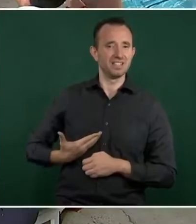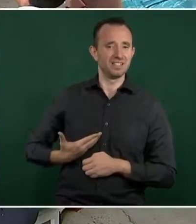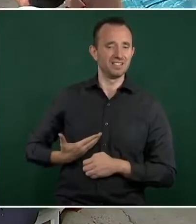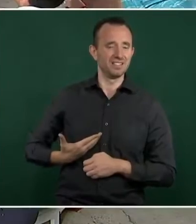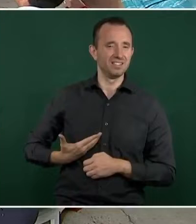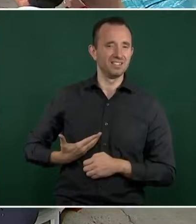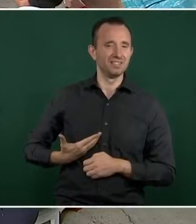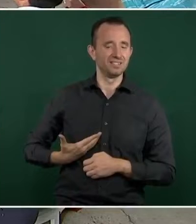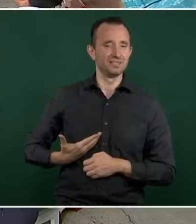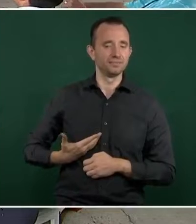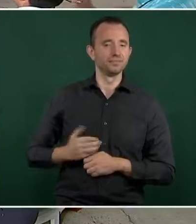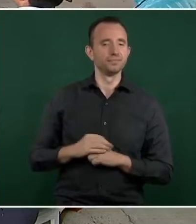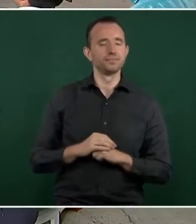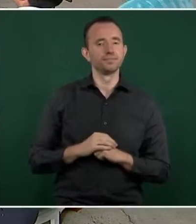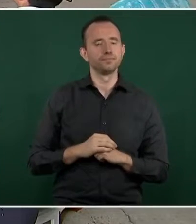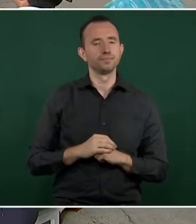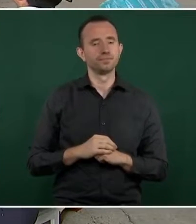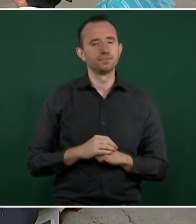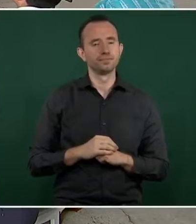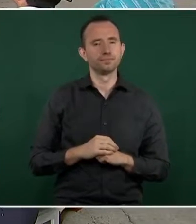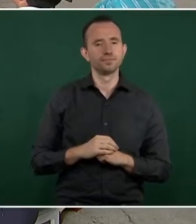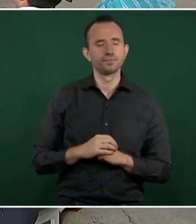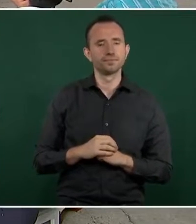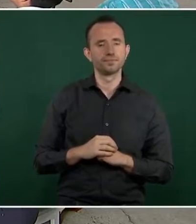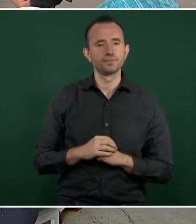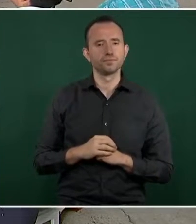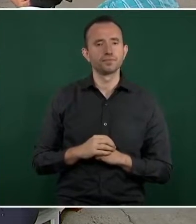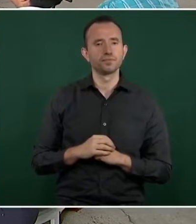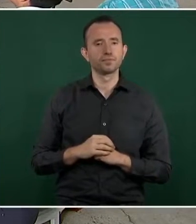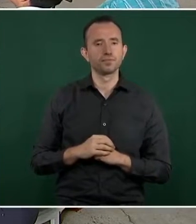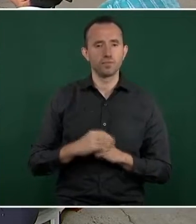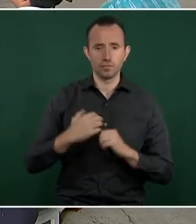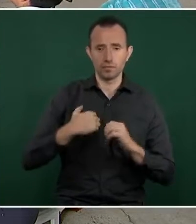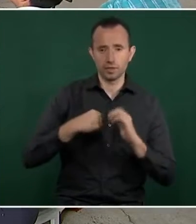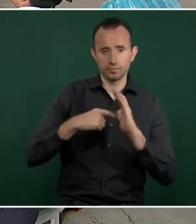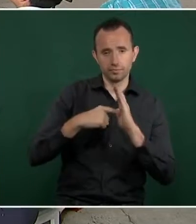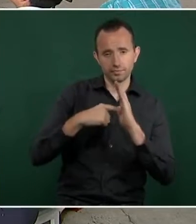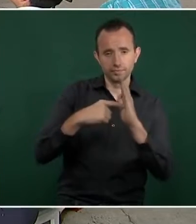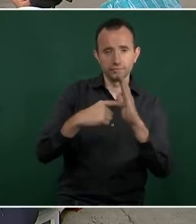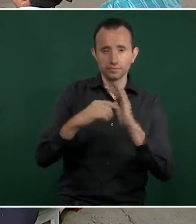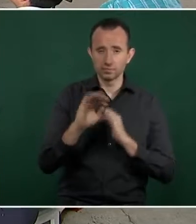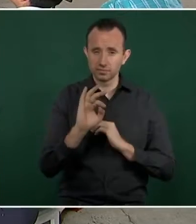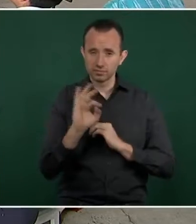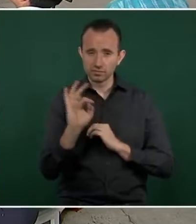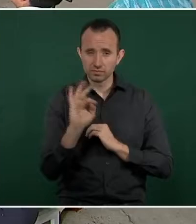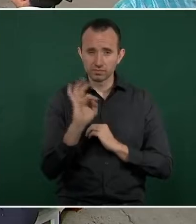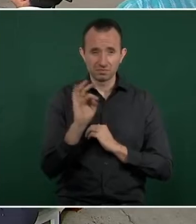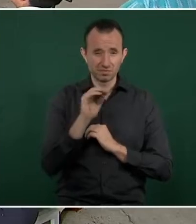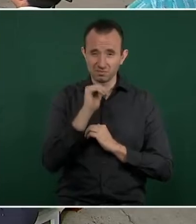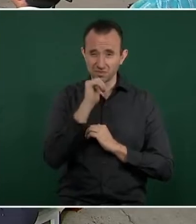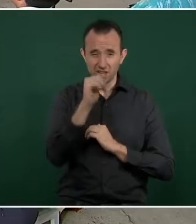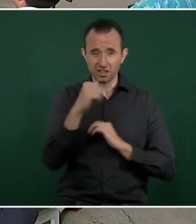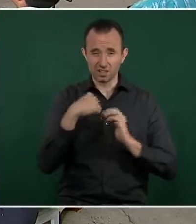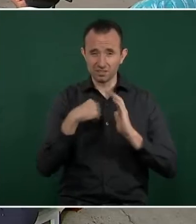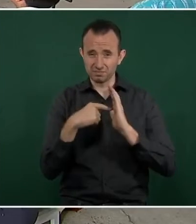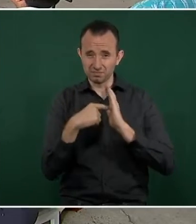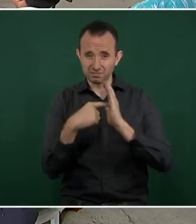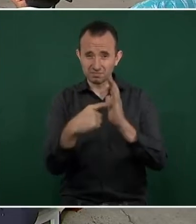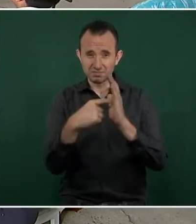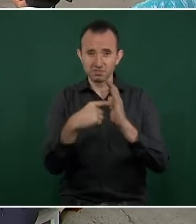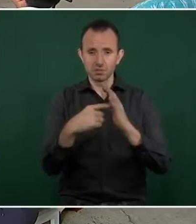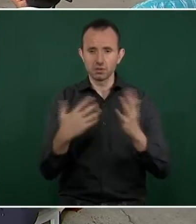Porque esto, si no lo damos a conocer nosotros, no se